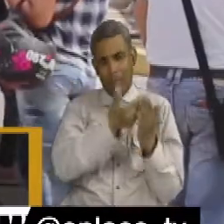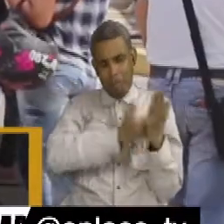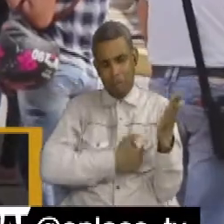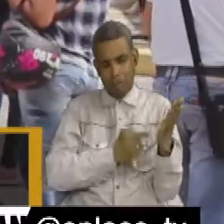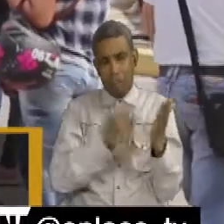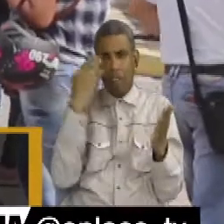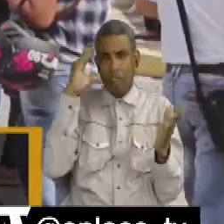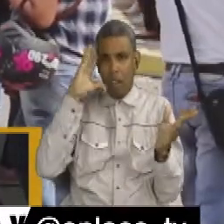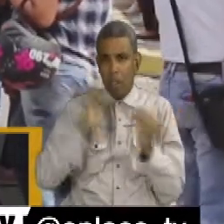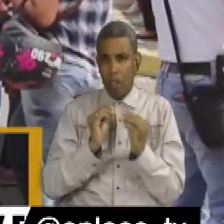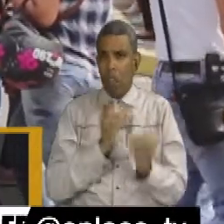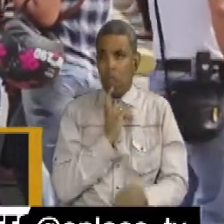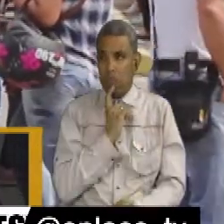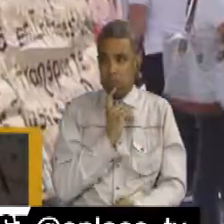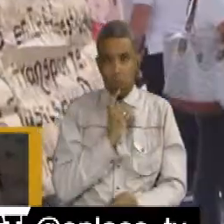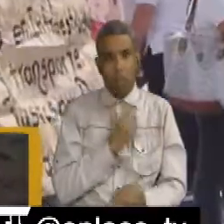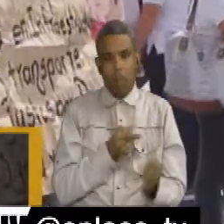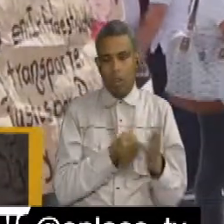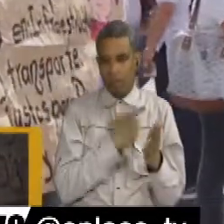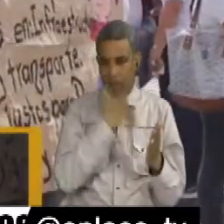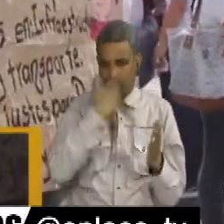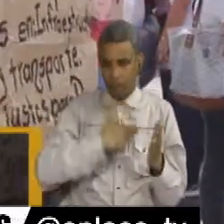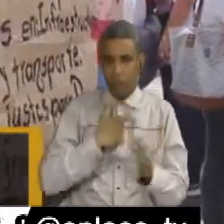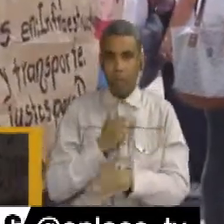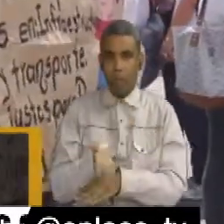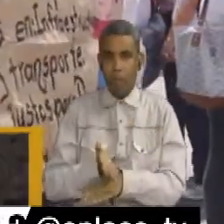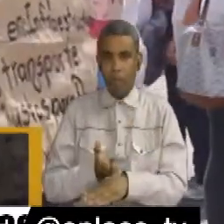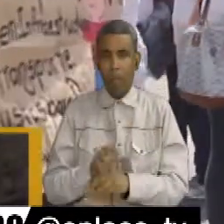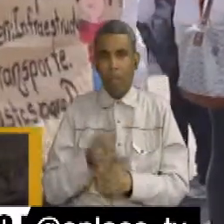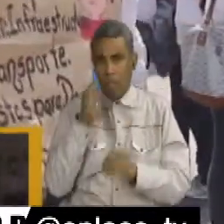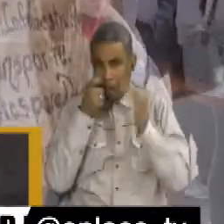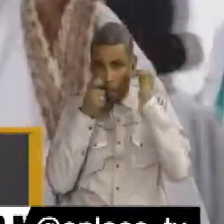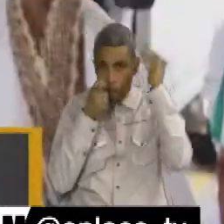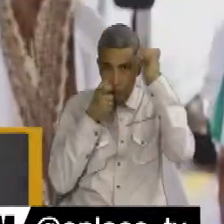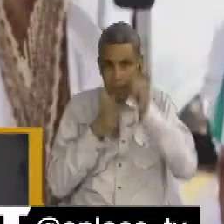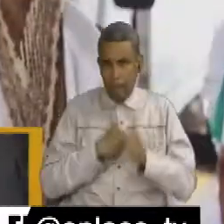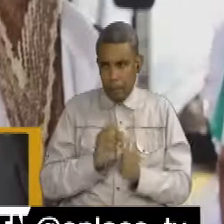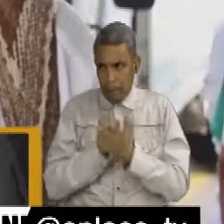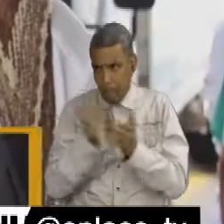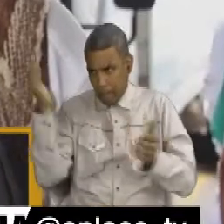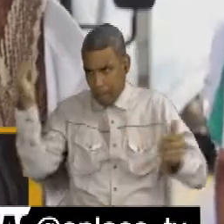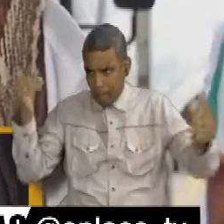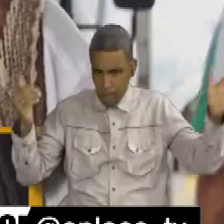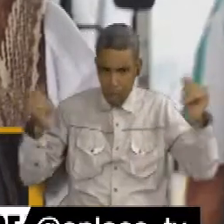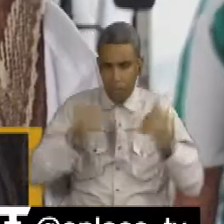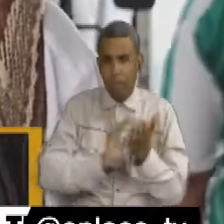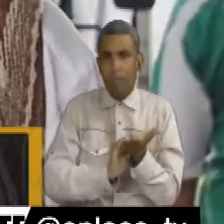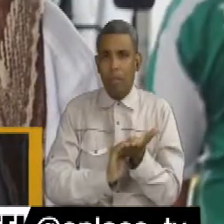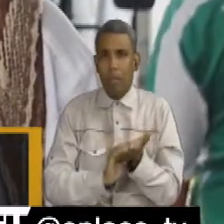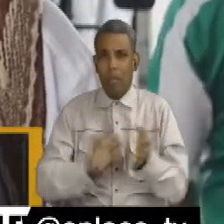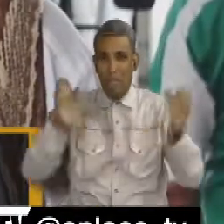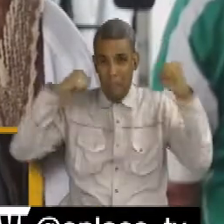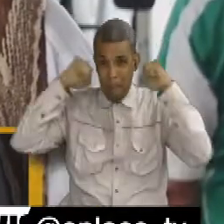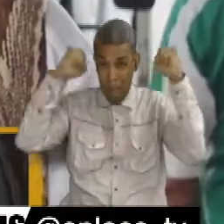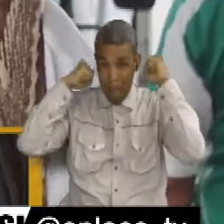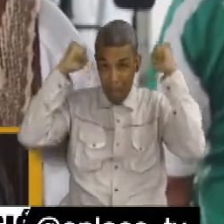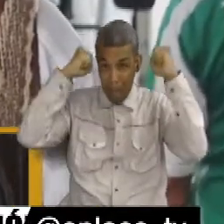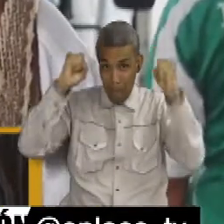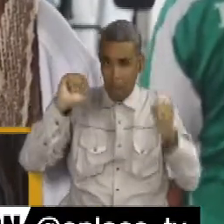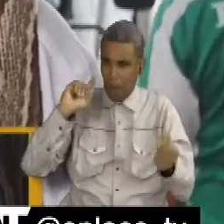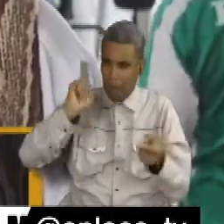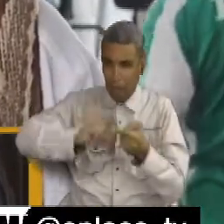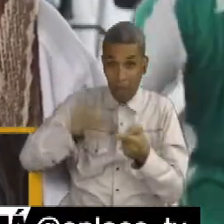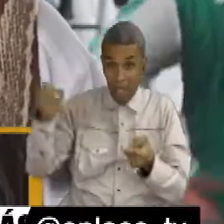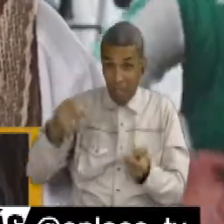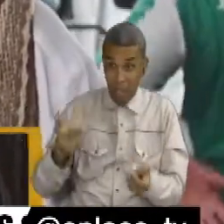La Procuraduría entró como garante a la mesa de diálogo entre las partes. Nos mantenemos en paro hasta tanto el gobierno no se sienta